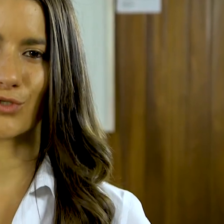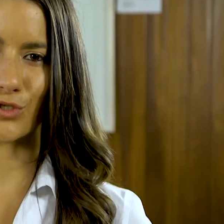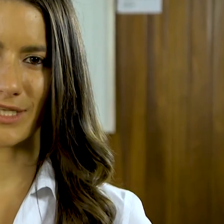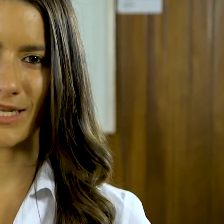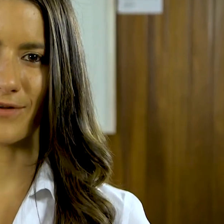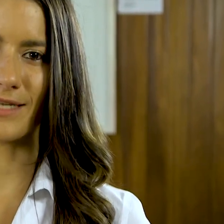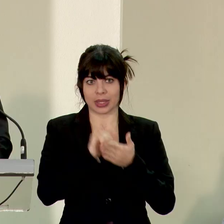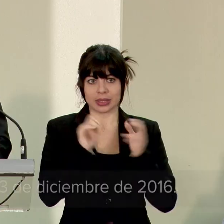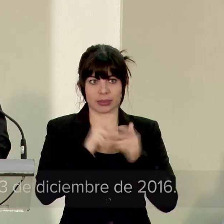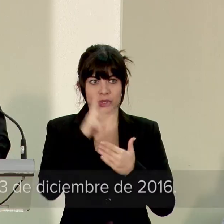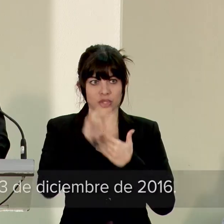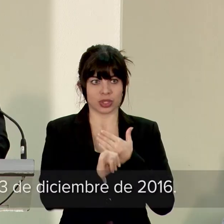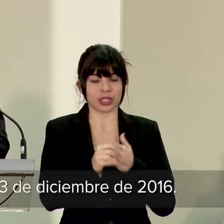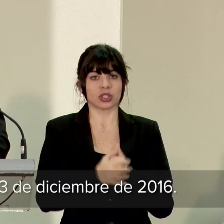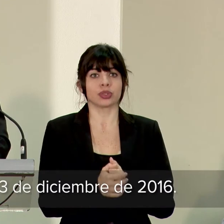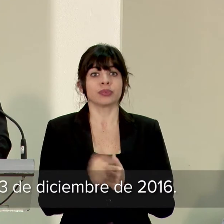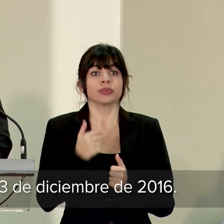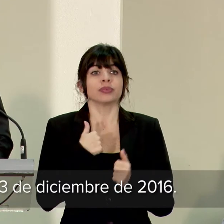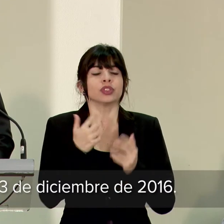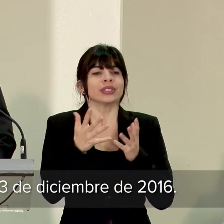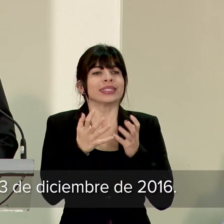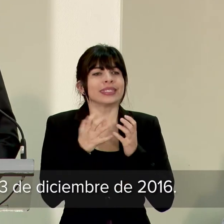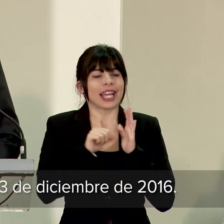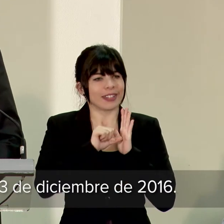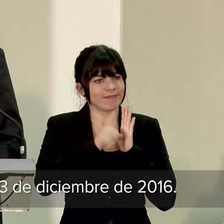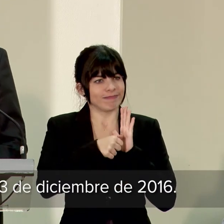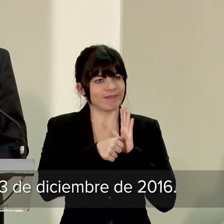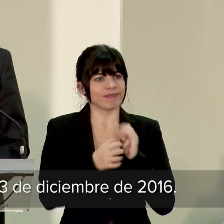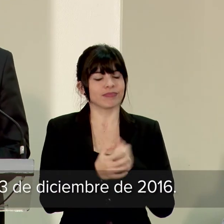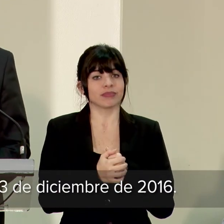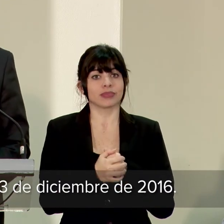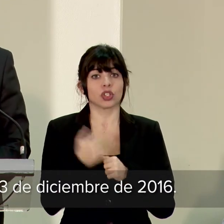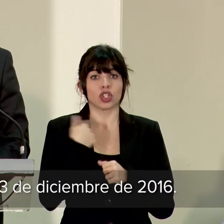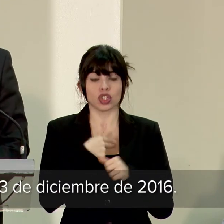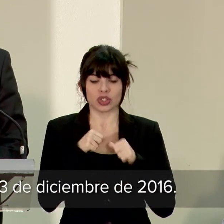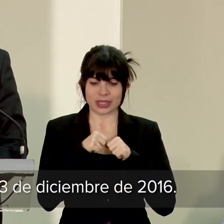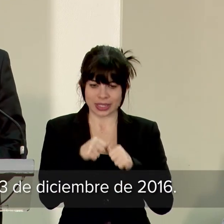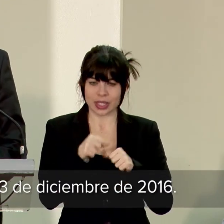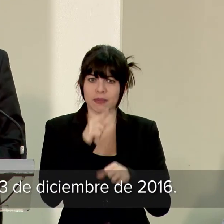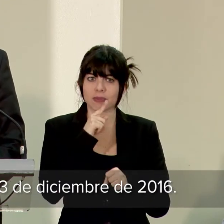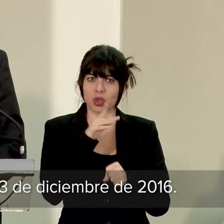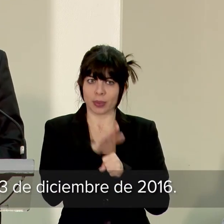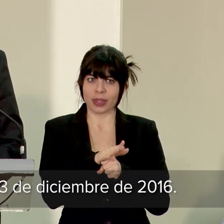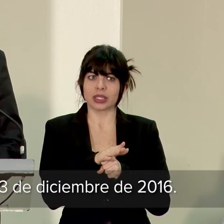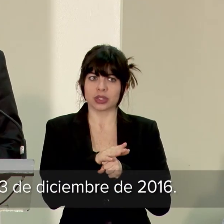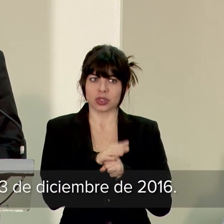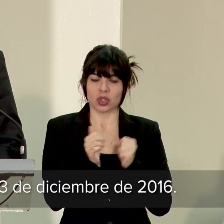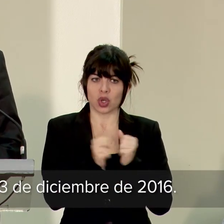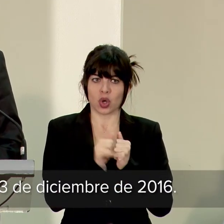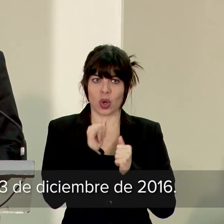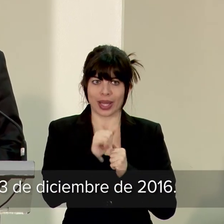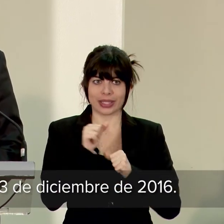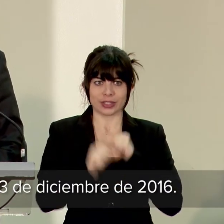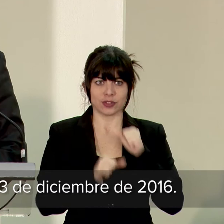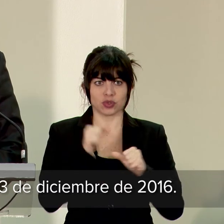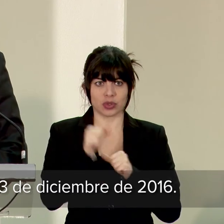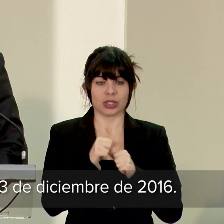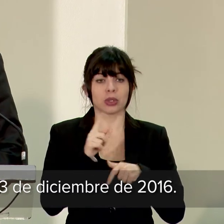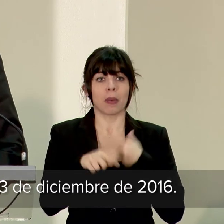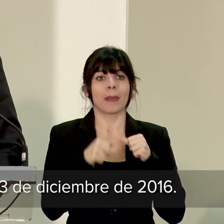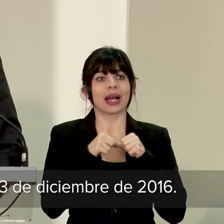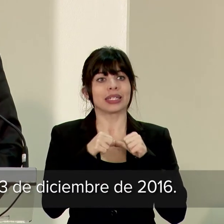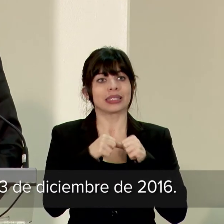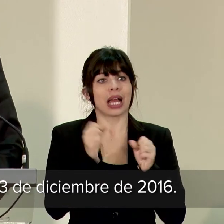pero sostenible. Yo quisiera subrayar el que seguimos comprometidas y comprometidos con este esfuerzo. Vamos a